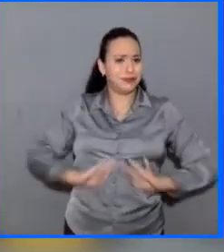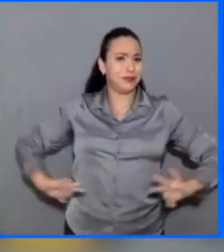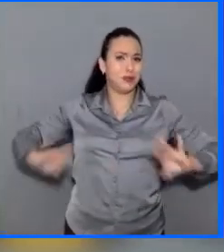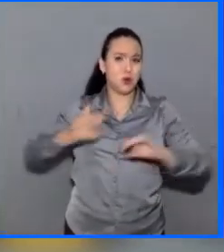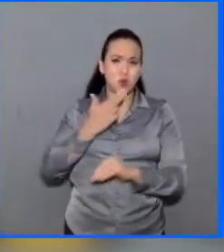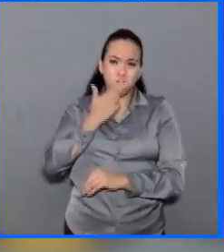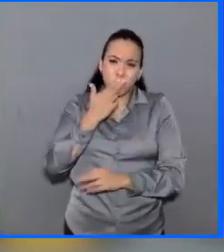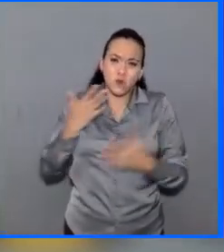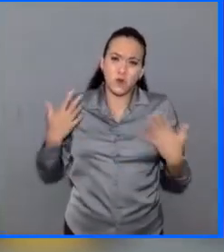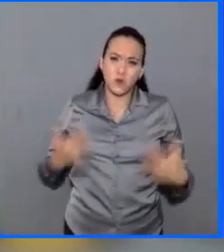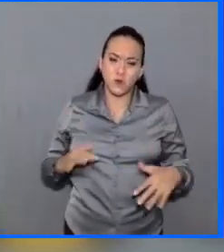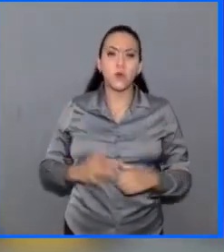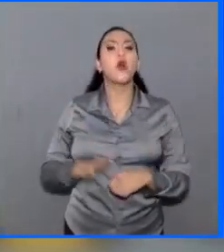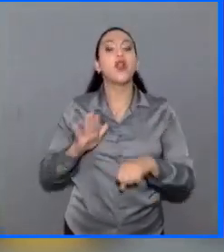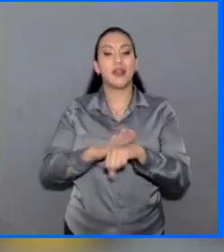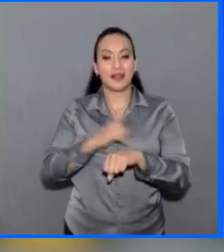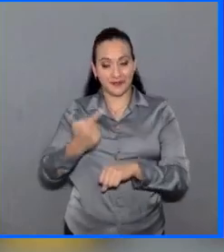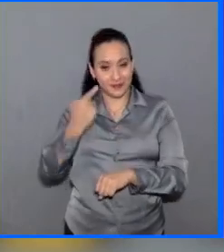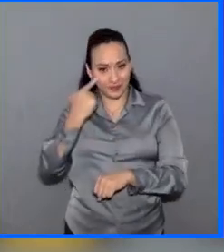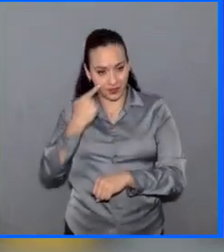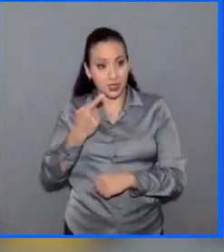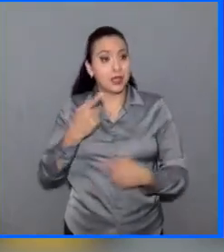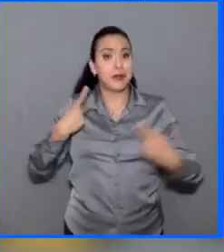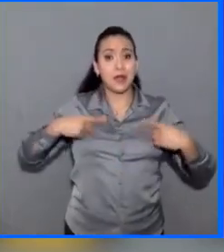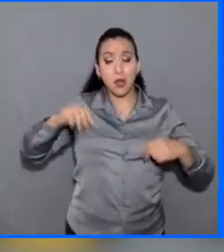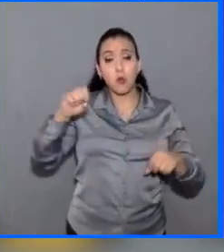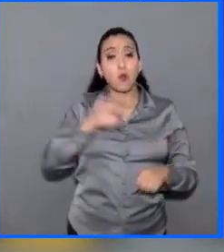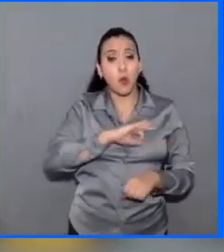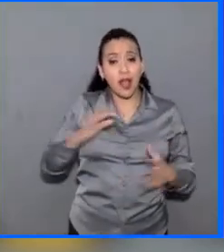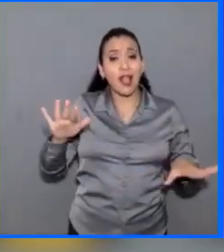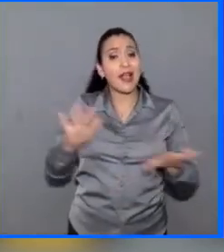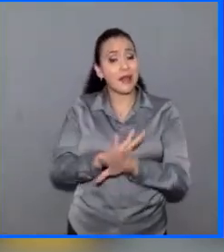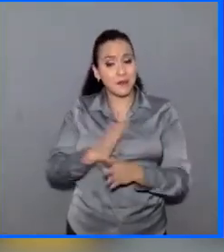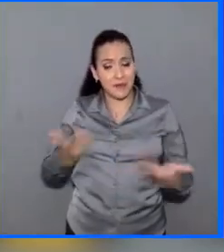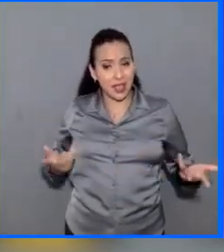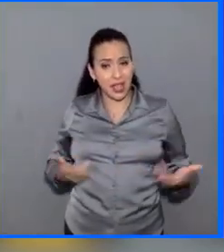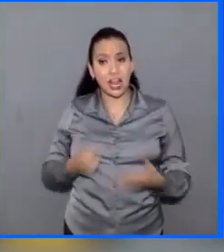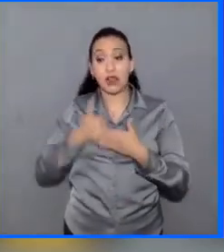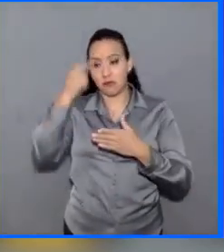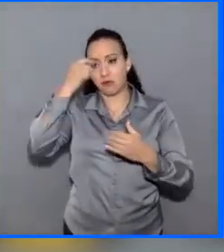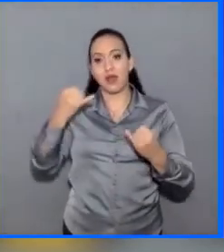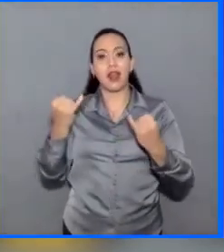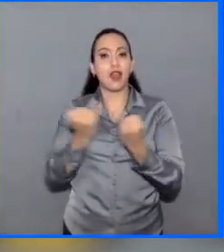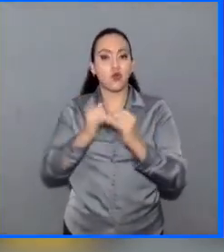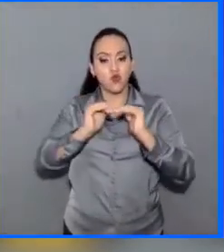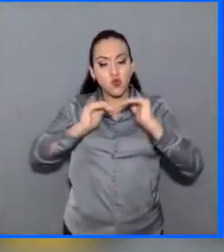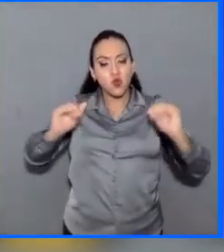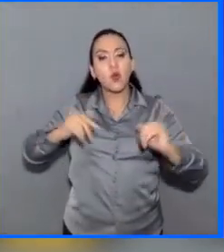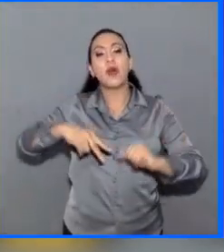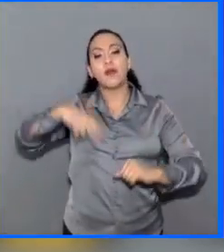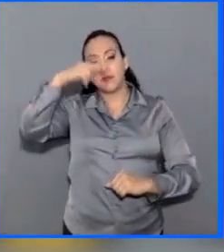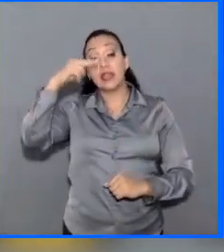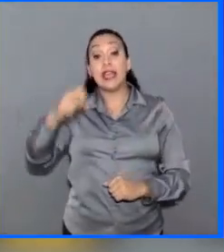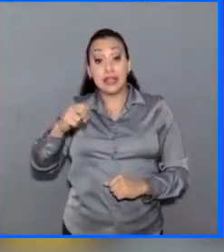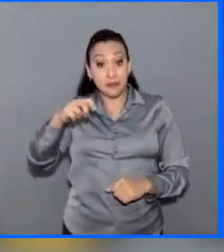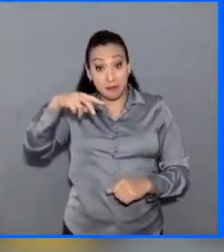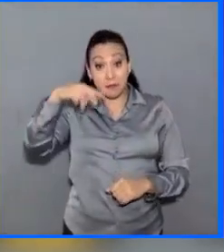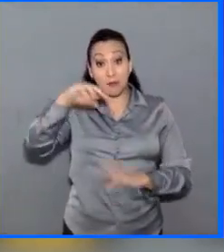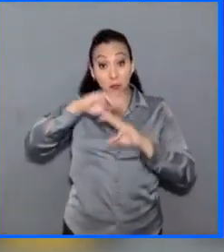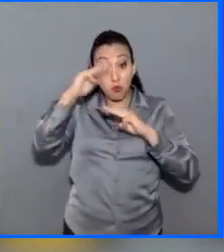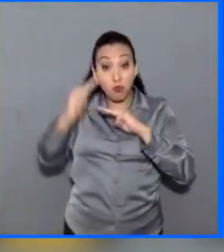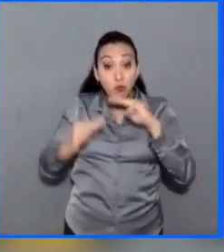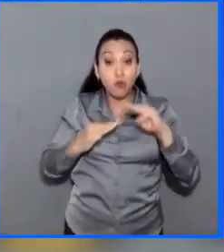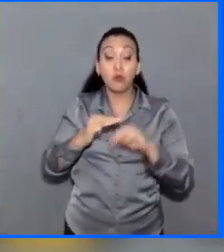a pensar que de una u otra forma el futuro de la democracia en el mundo se está jugando hoy